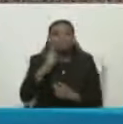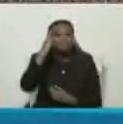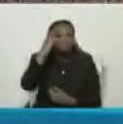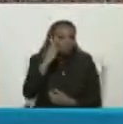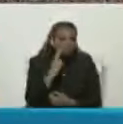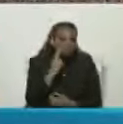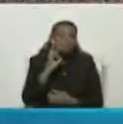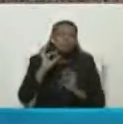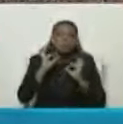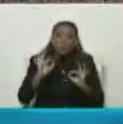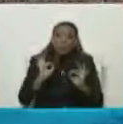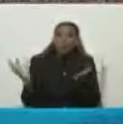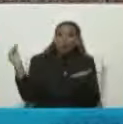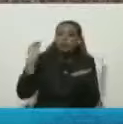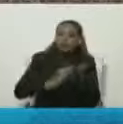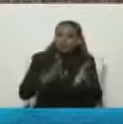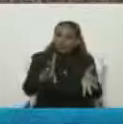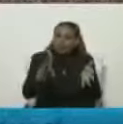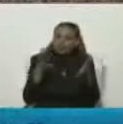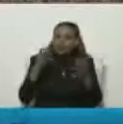¡Vamos a ganar otra vez!